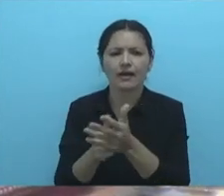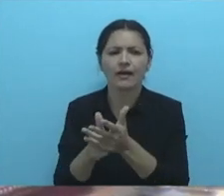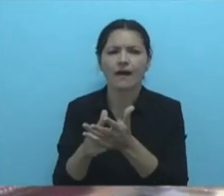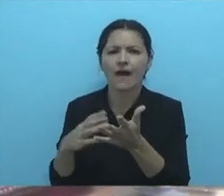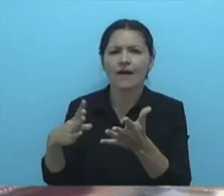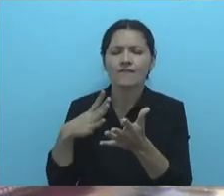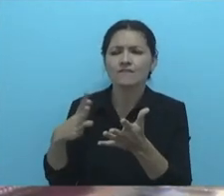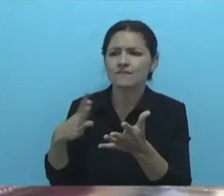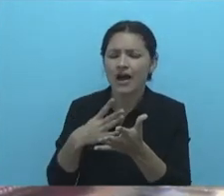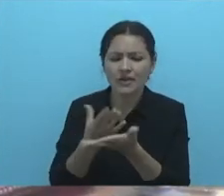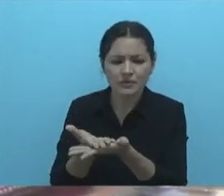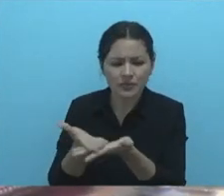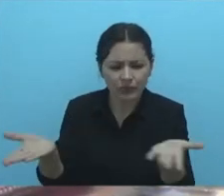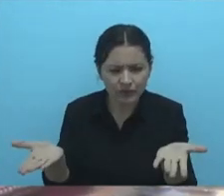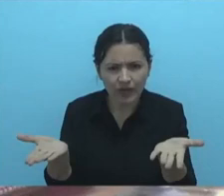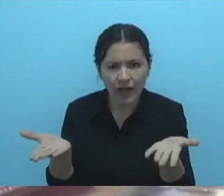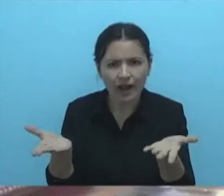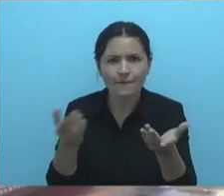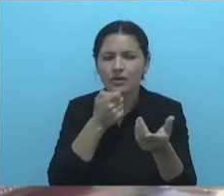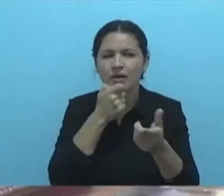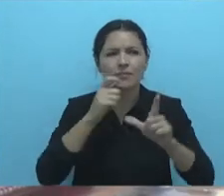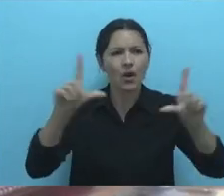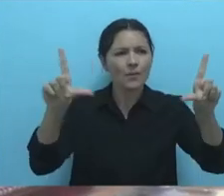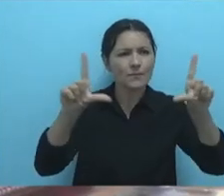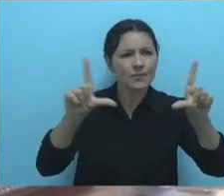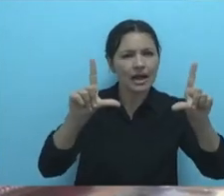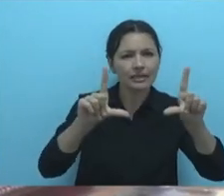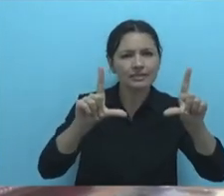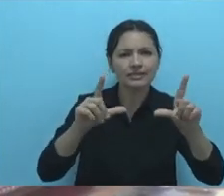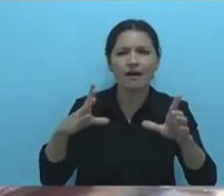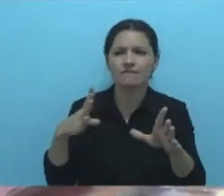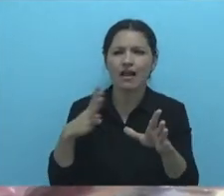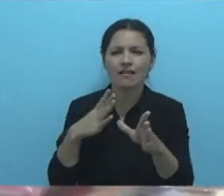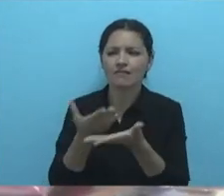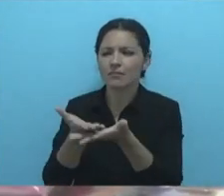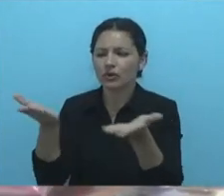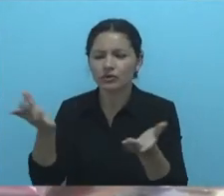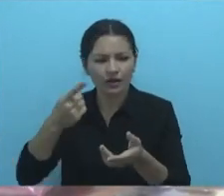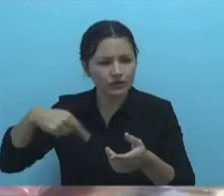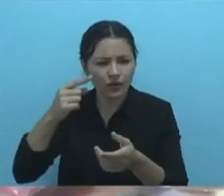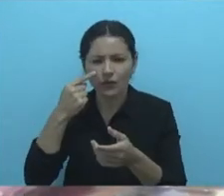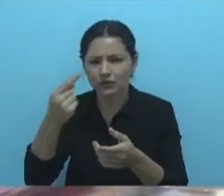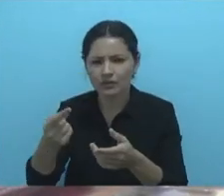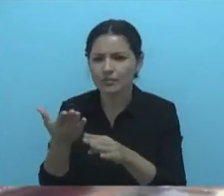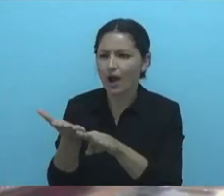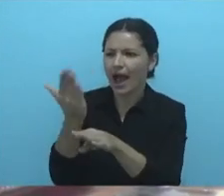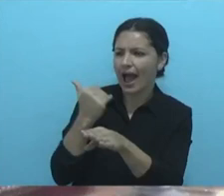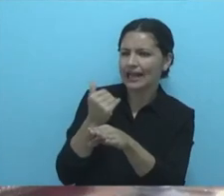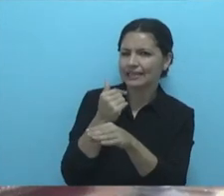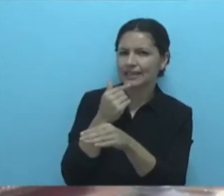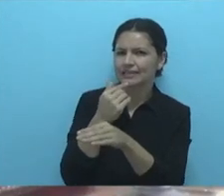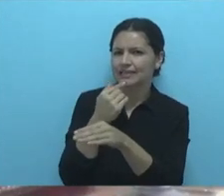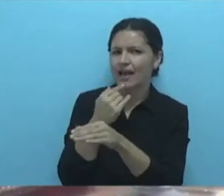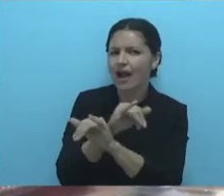la falta de visibilidad visibilización que hubo en la prensa cuando se estuvo tratando el caso de Lucio el resultado lo conocimos todos pero mientras tanto no se dijo nada